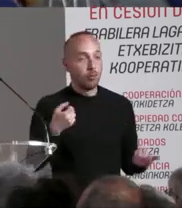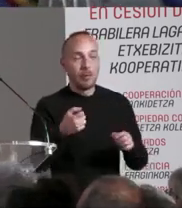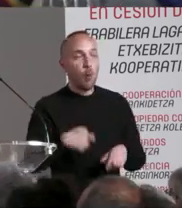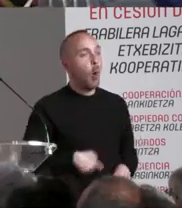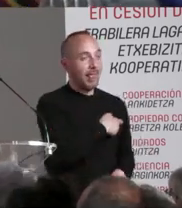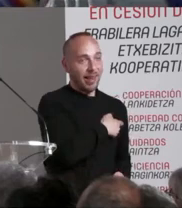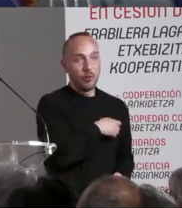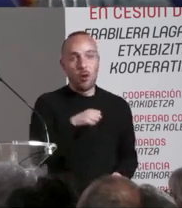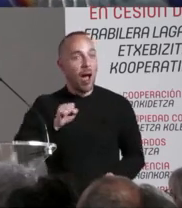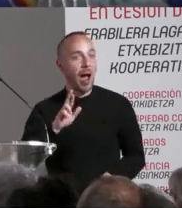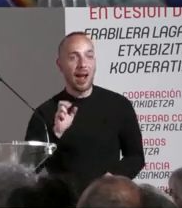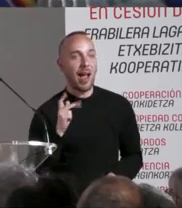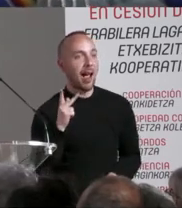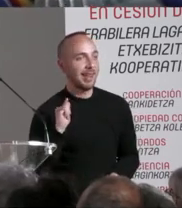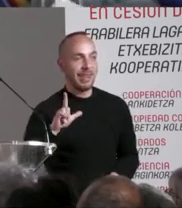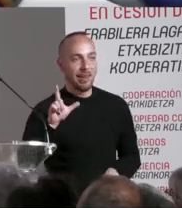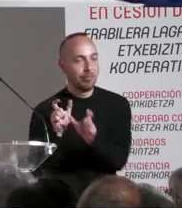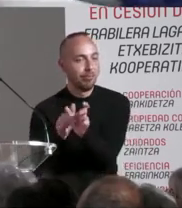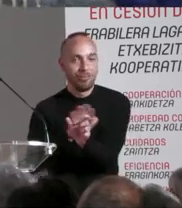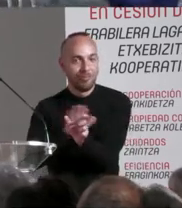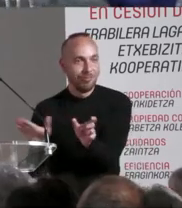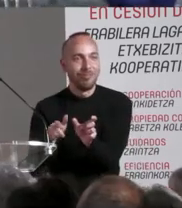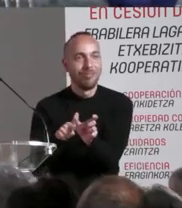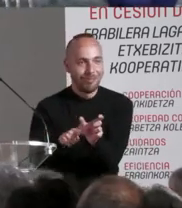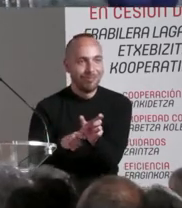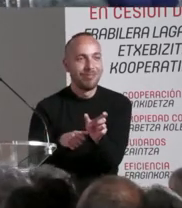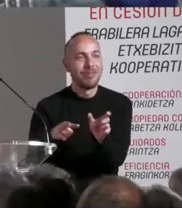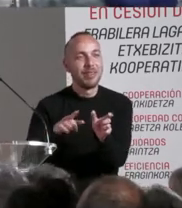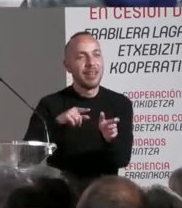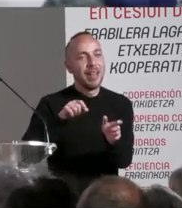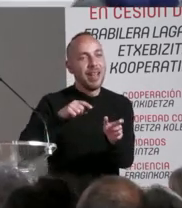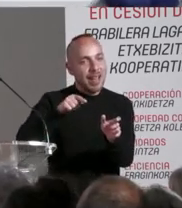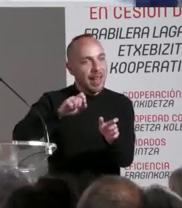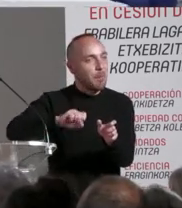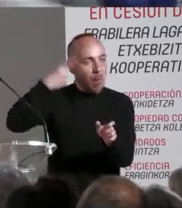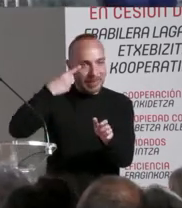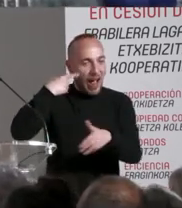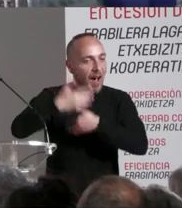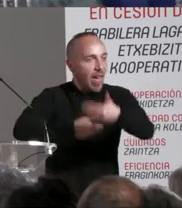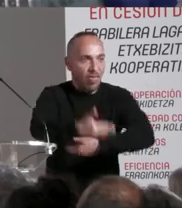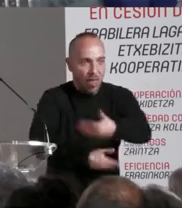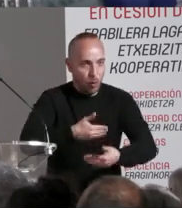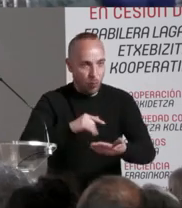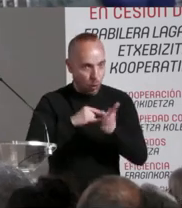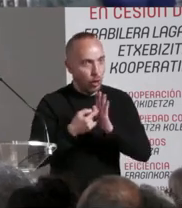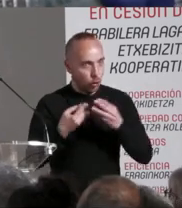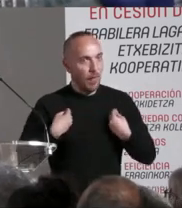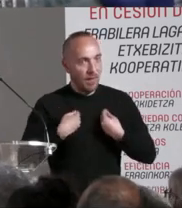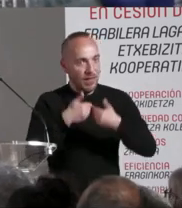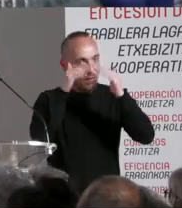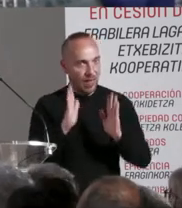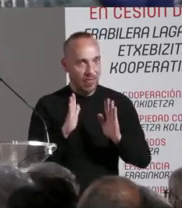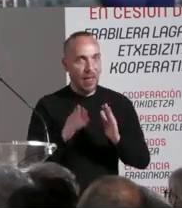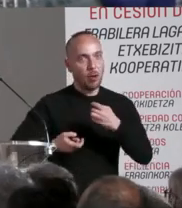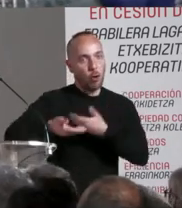que es la entidad local que más avanzado tiene un proyecto de vivienda colaborativa que está impulsado por